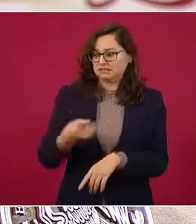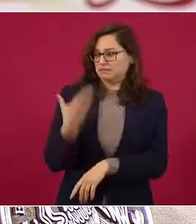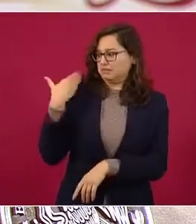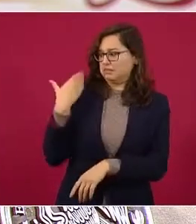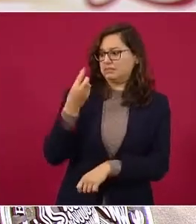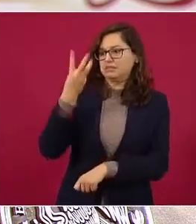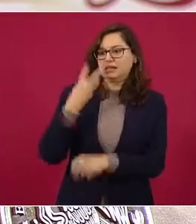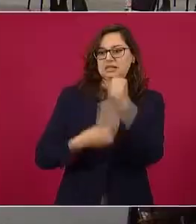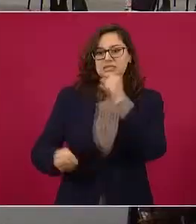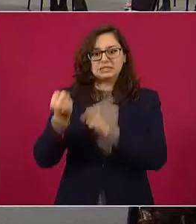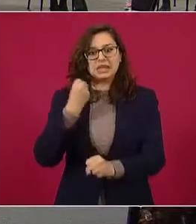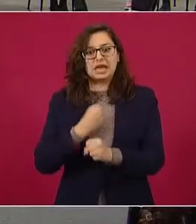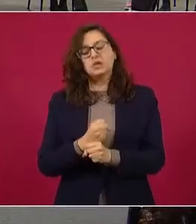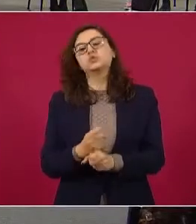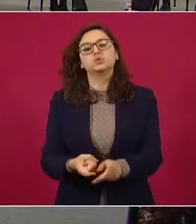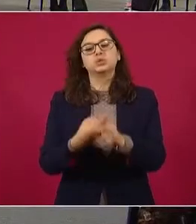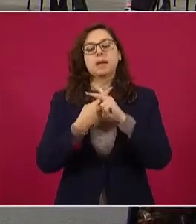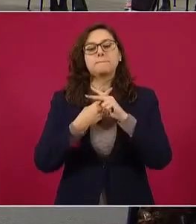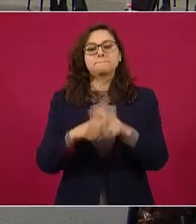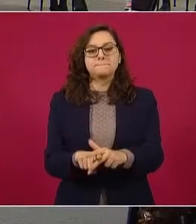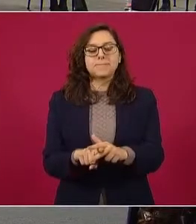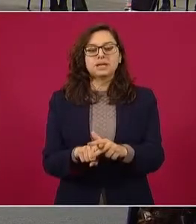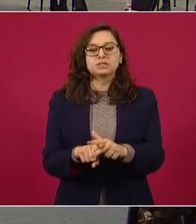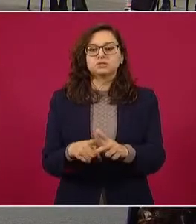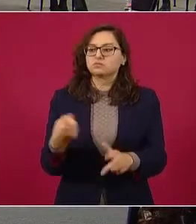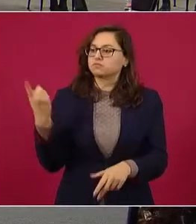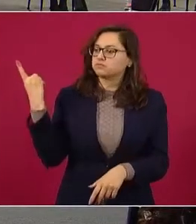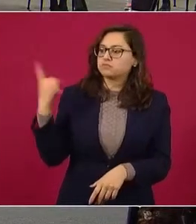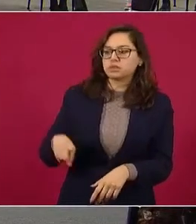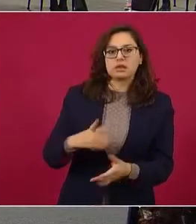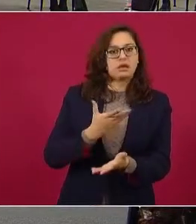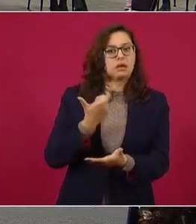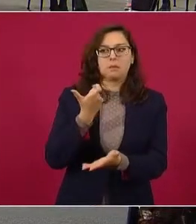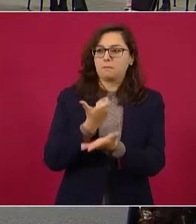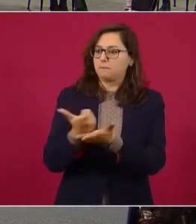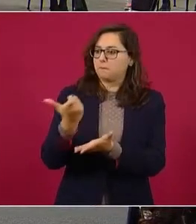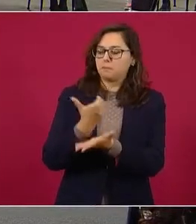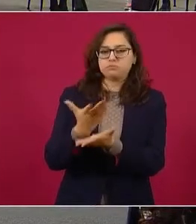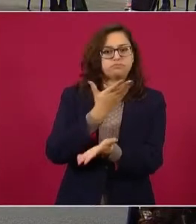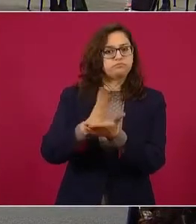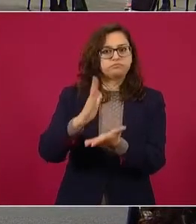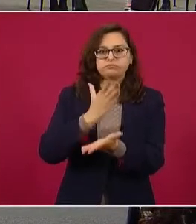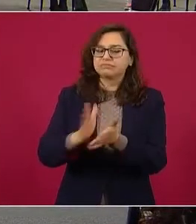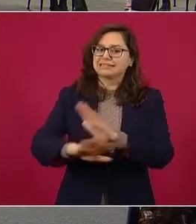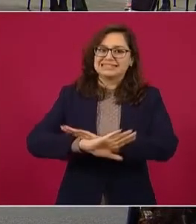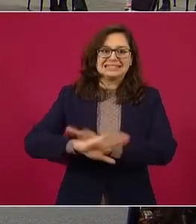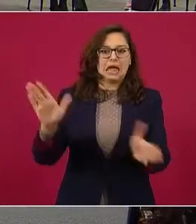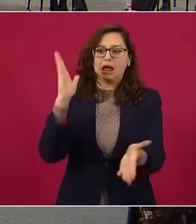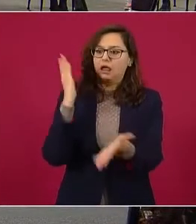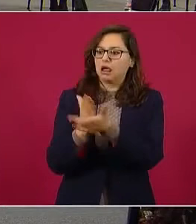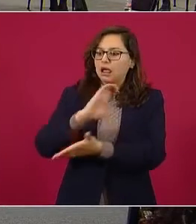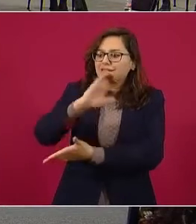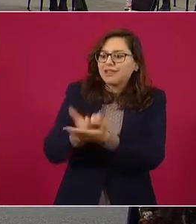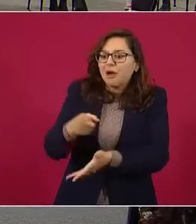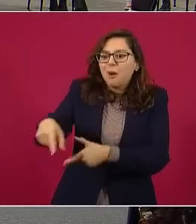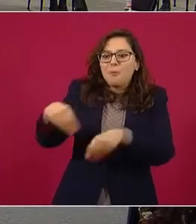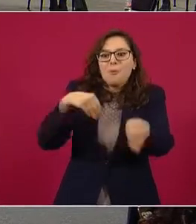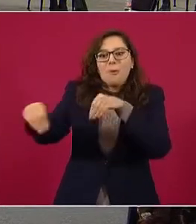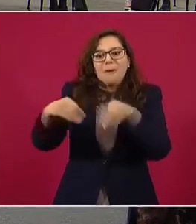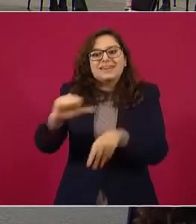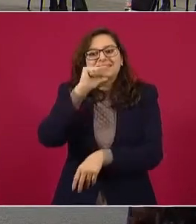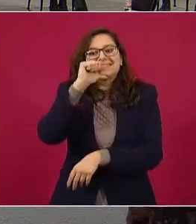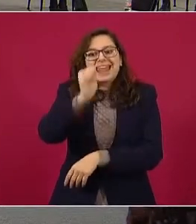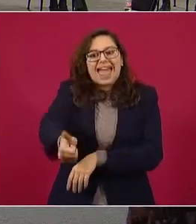el presidente nos dio la instrucción de suspender los pagos, de cancelar ese contrato, y hoy día pues